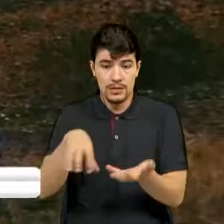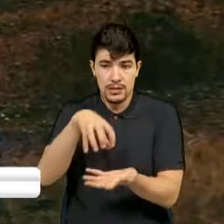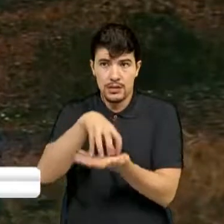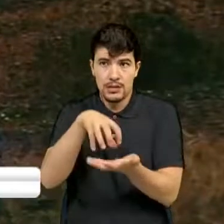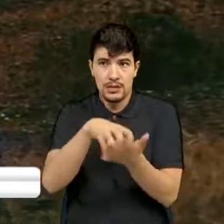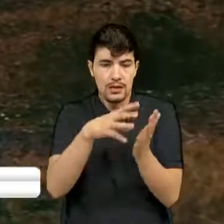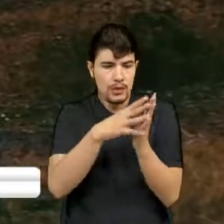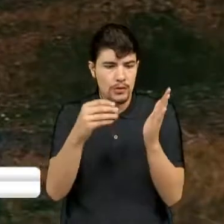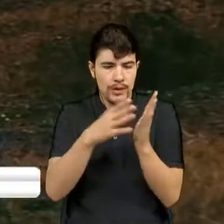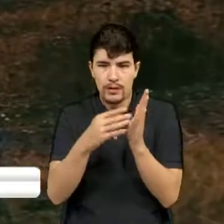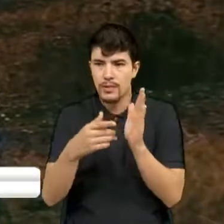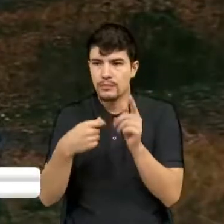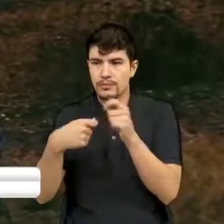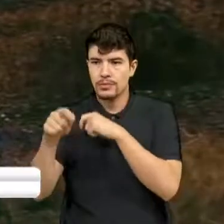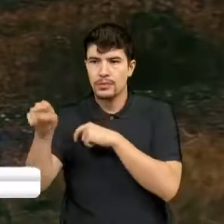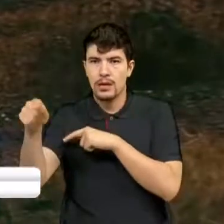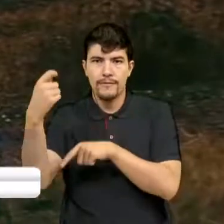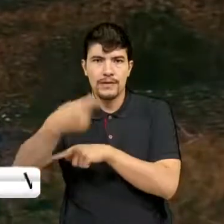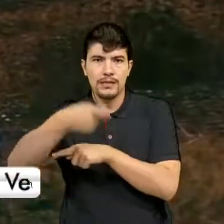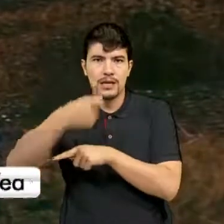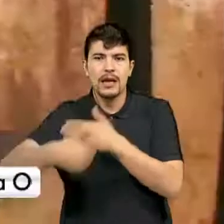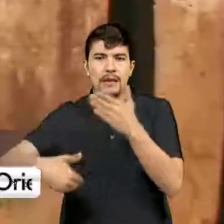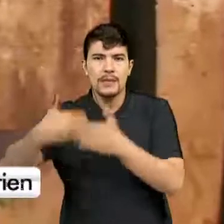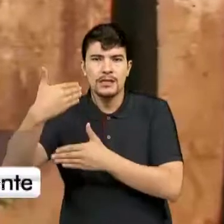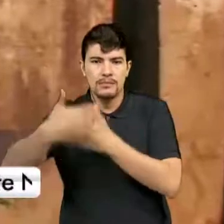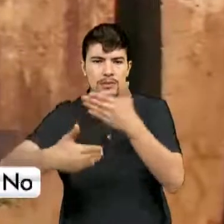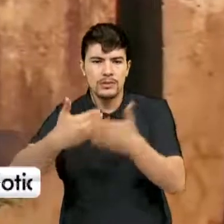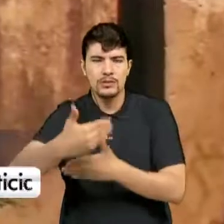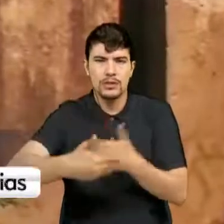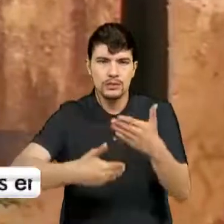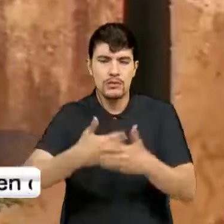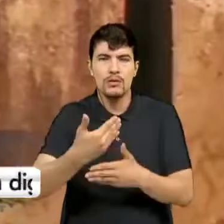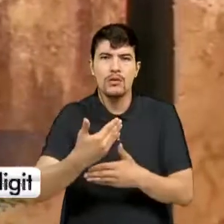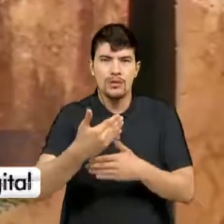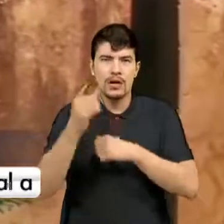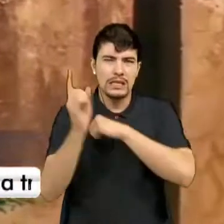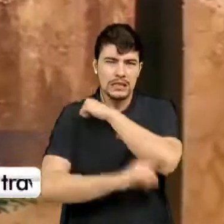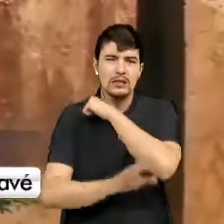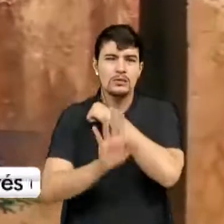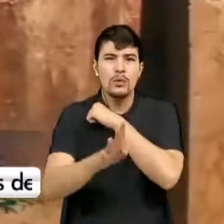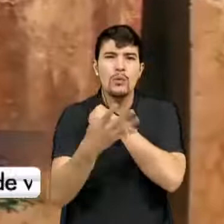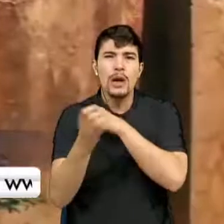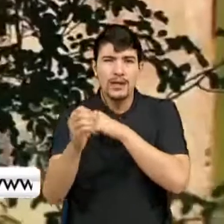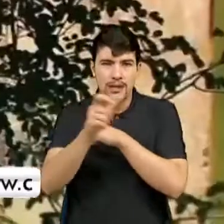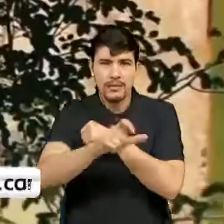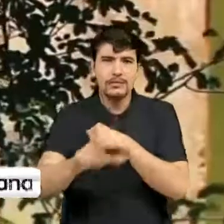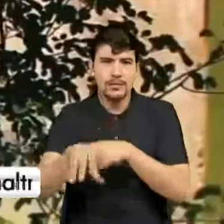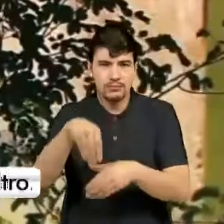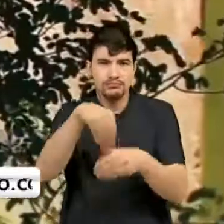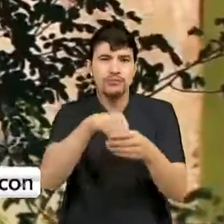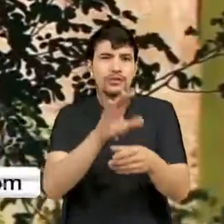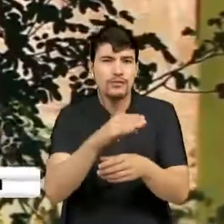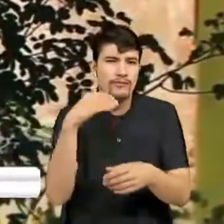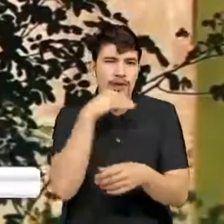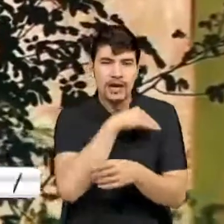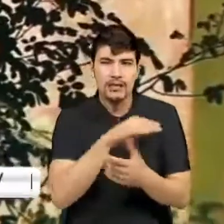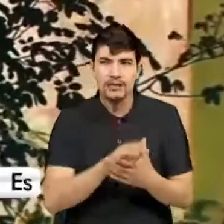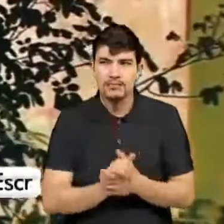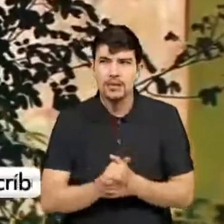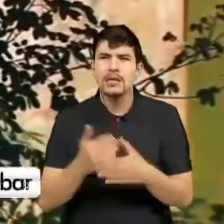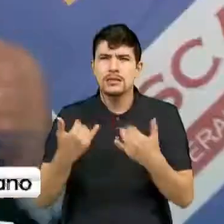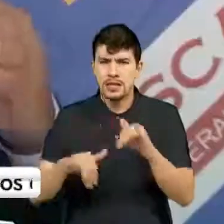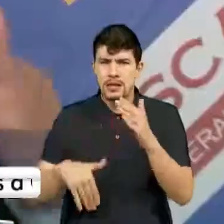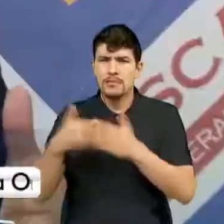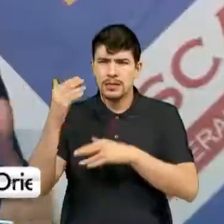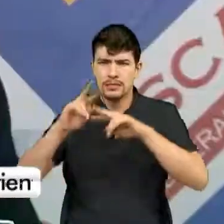a la fiscalía para iniciar procesos penales contra estas personas vinculadas al presunto fraude han iniciado las investigaciones